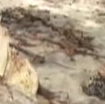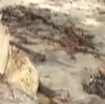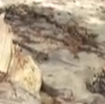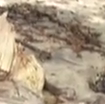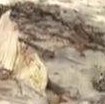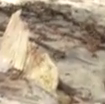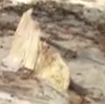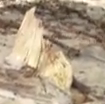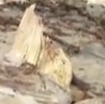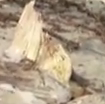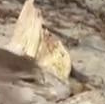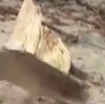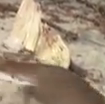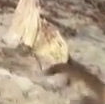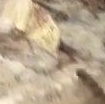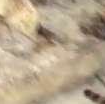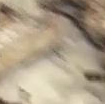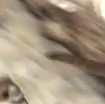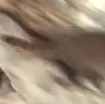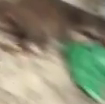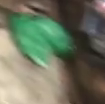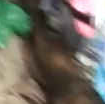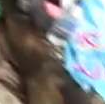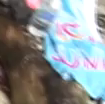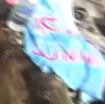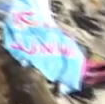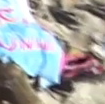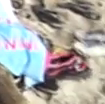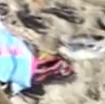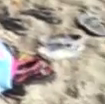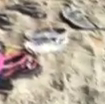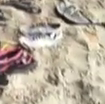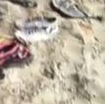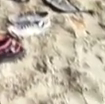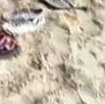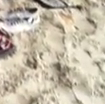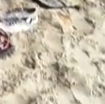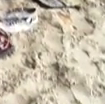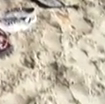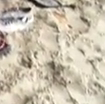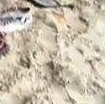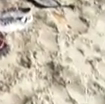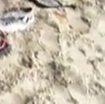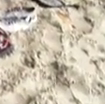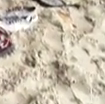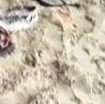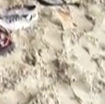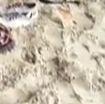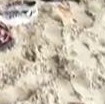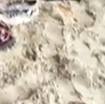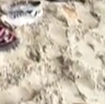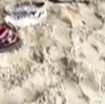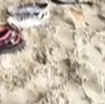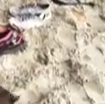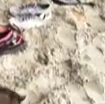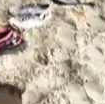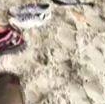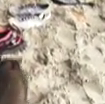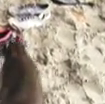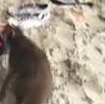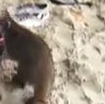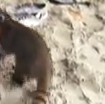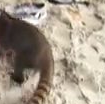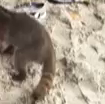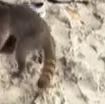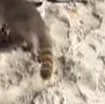se le da a la vida silvestre. Prueba de ello es que ya los animales, ellos buscan a robar el alimento.